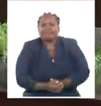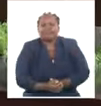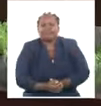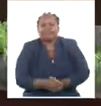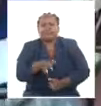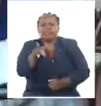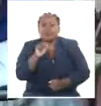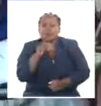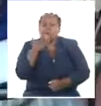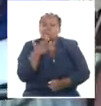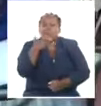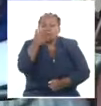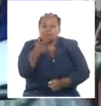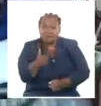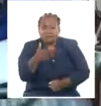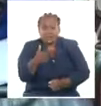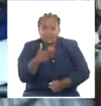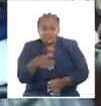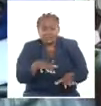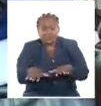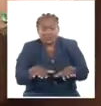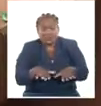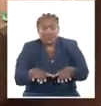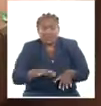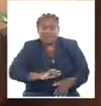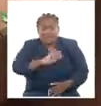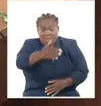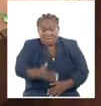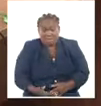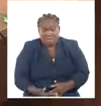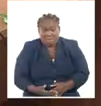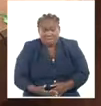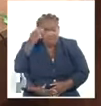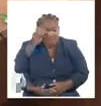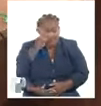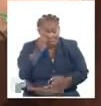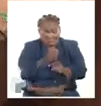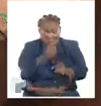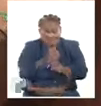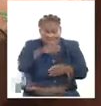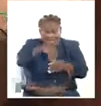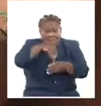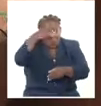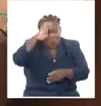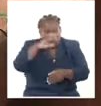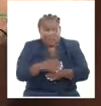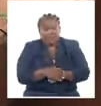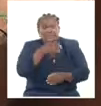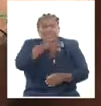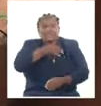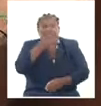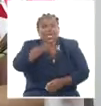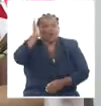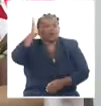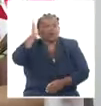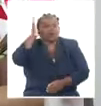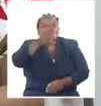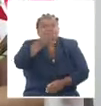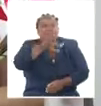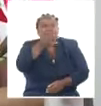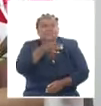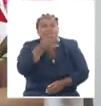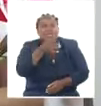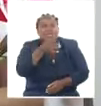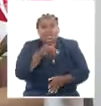Nuevos beneficios se avecinan en el tema de la maternidad de la trabajadora en Cuba, según se dio a conocer en conferencia de prensa ofrecida